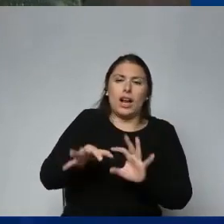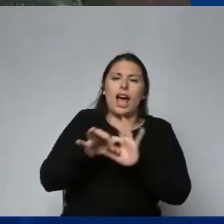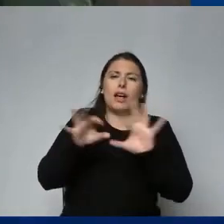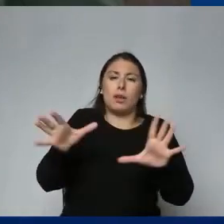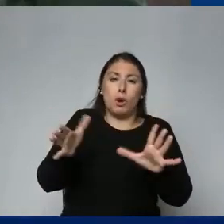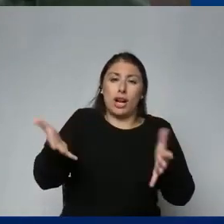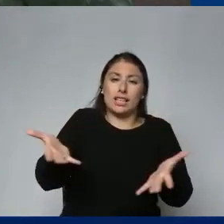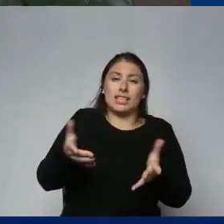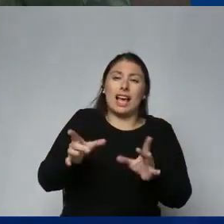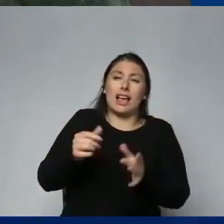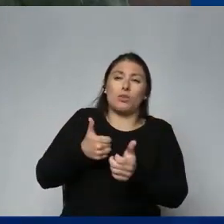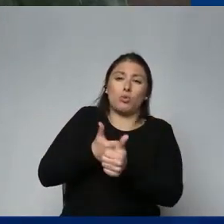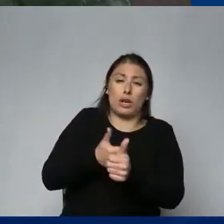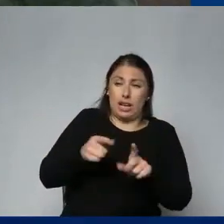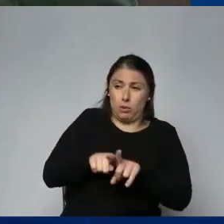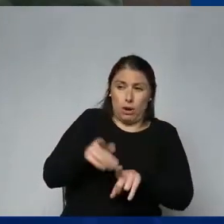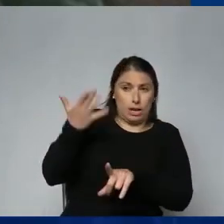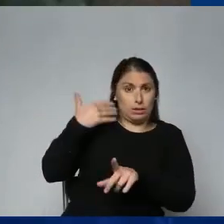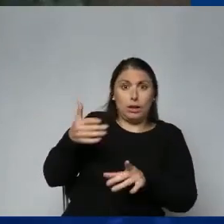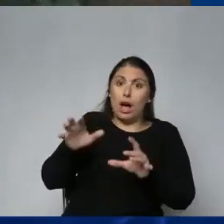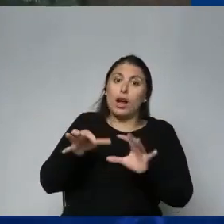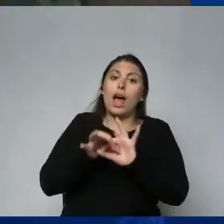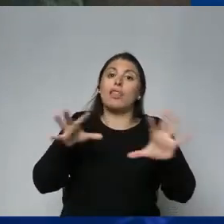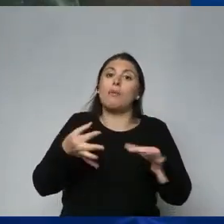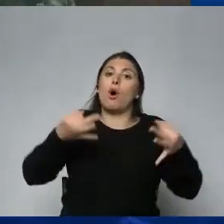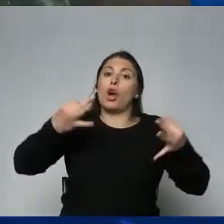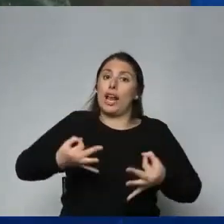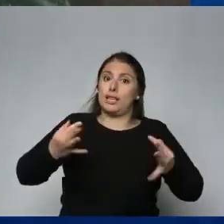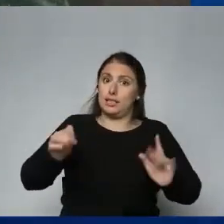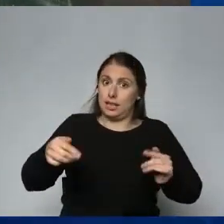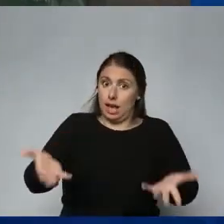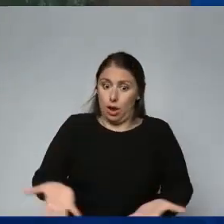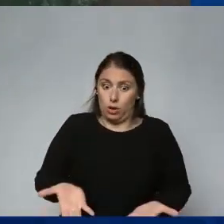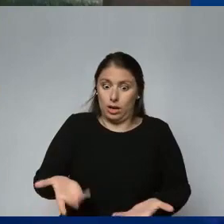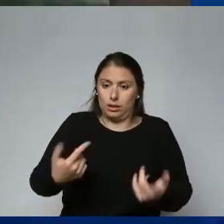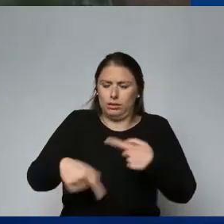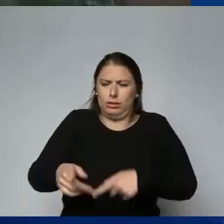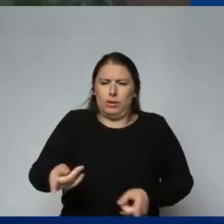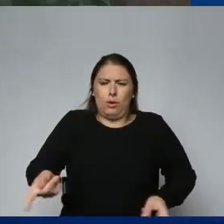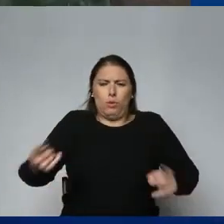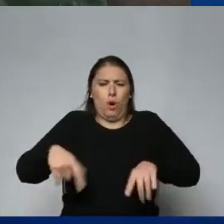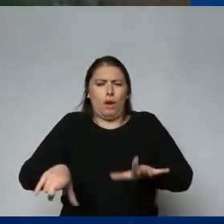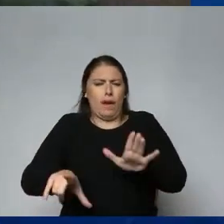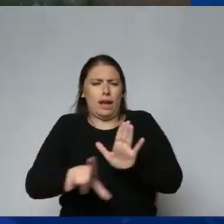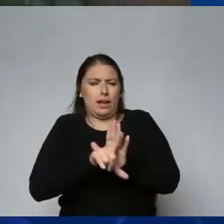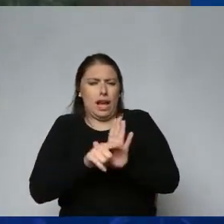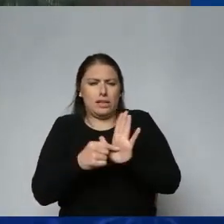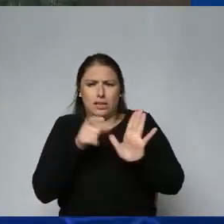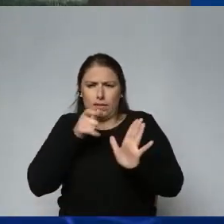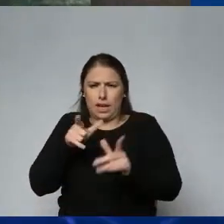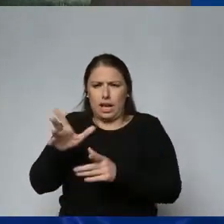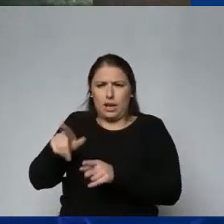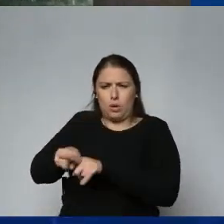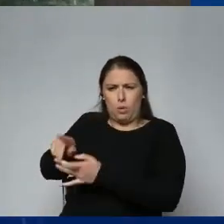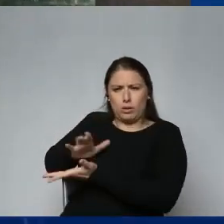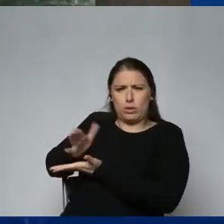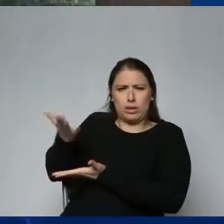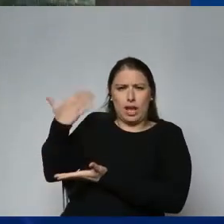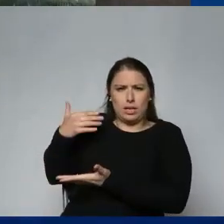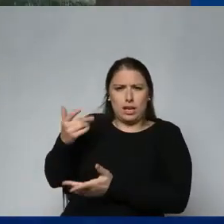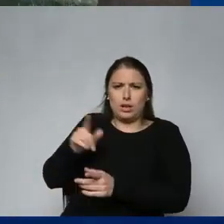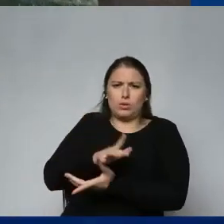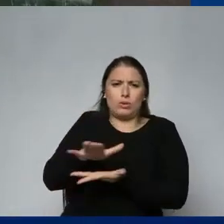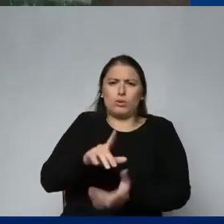tutelada. Estamos en una democracia plena. Entonces, si se vuelve a eso, se vuelve a una situación que no es una